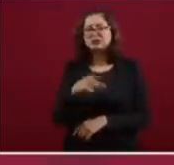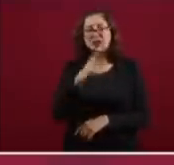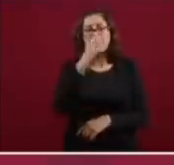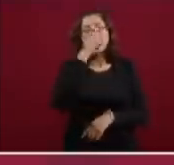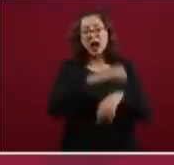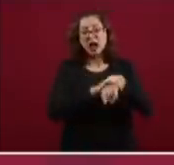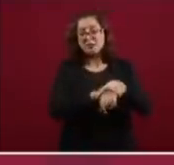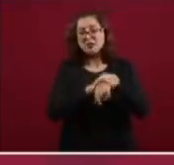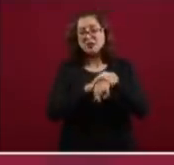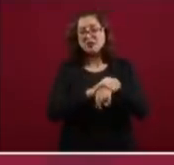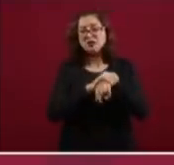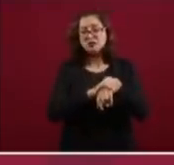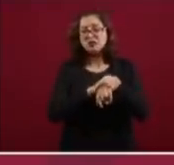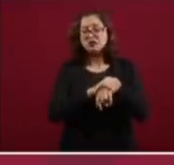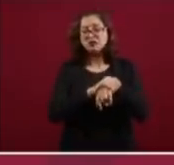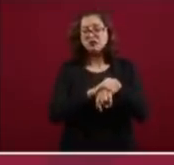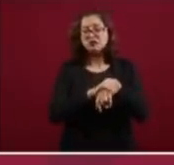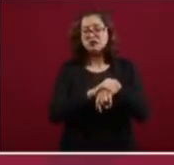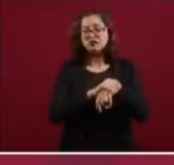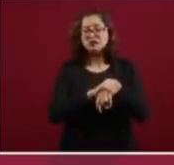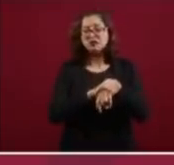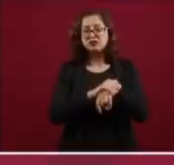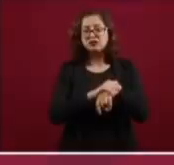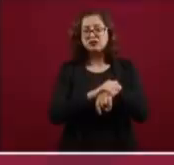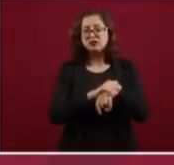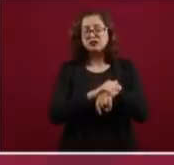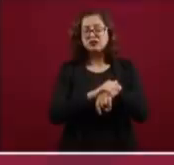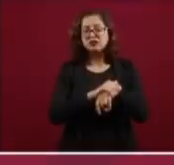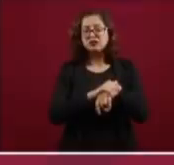bien saco